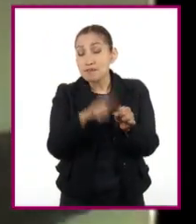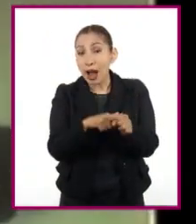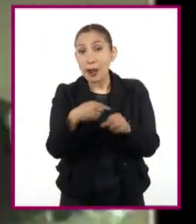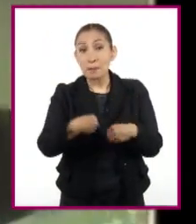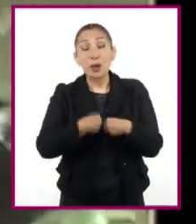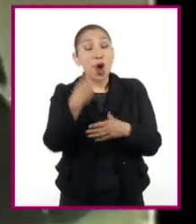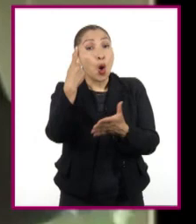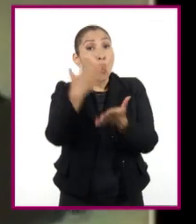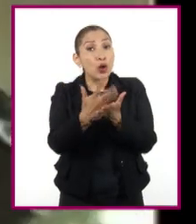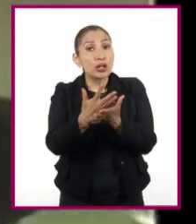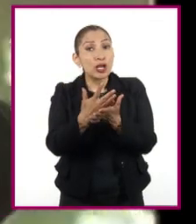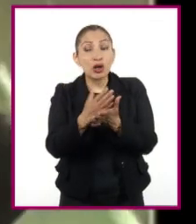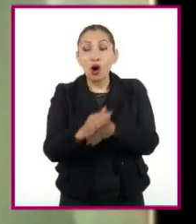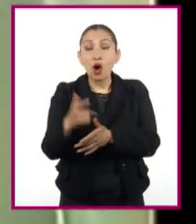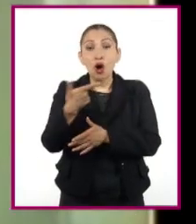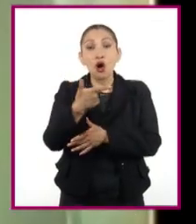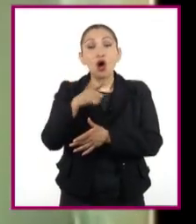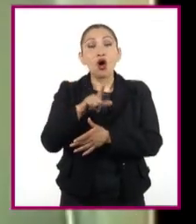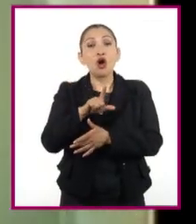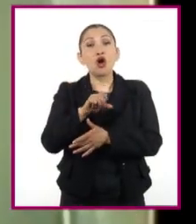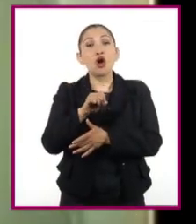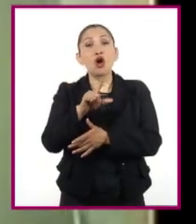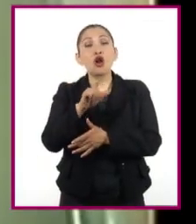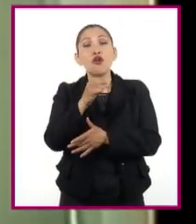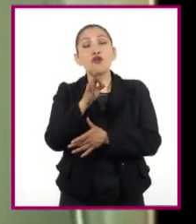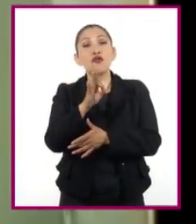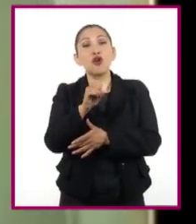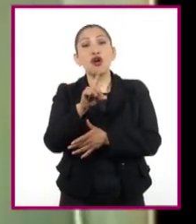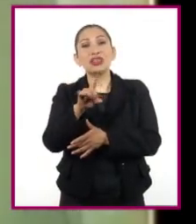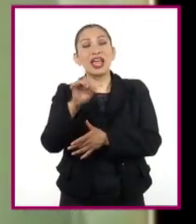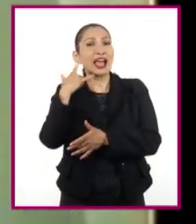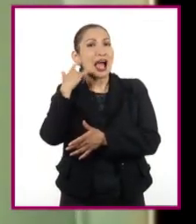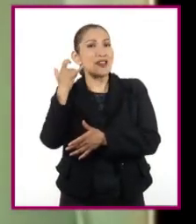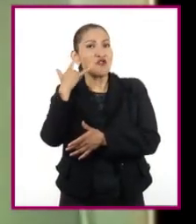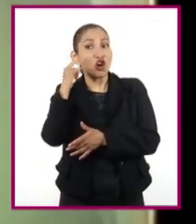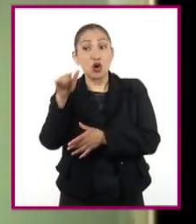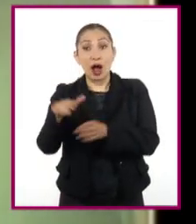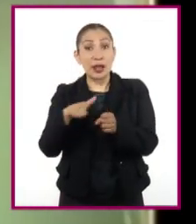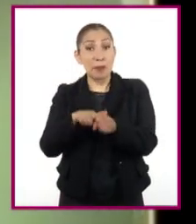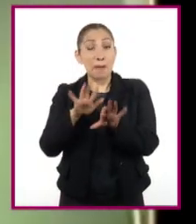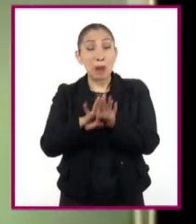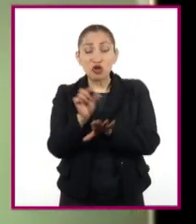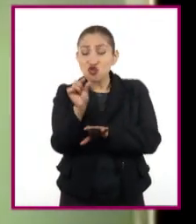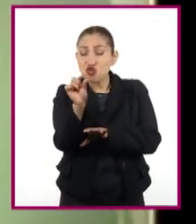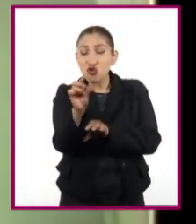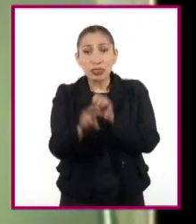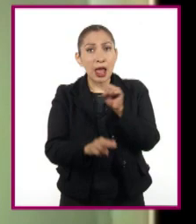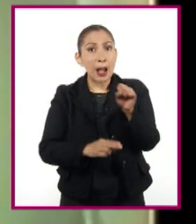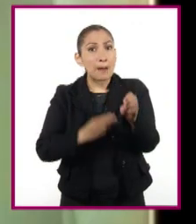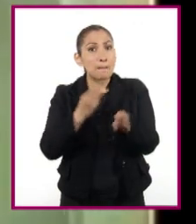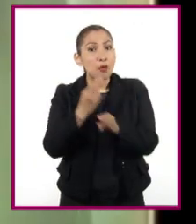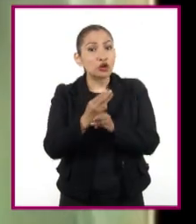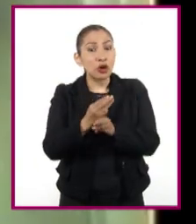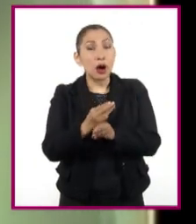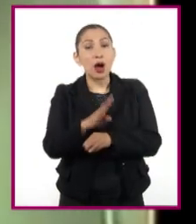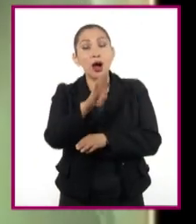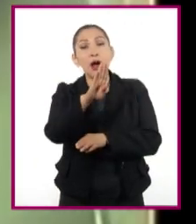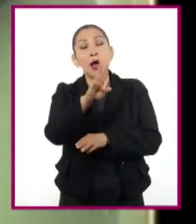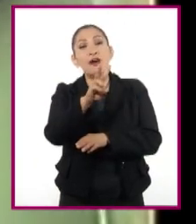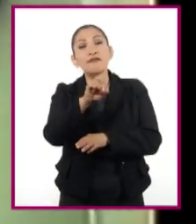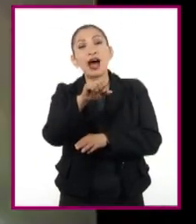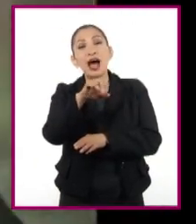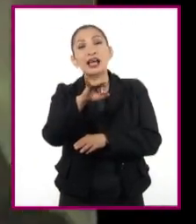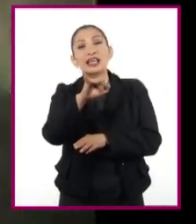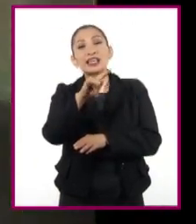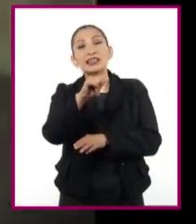solamente habita en el Alto Golfo de California y es uno de los mamíferos marinos más pequeños del mundo, la vaquita